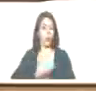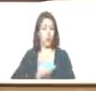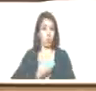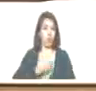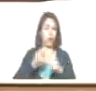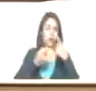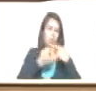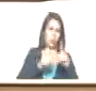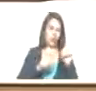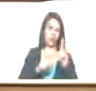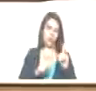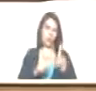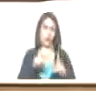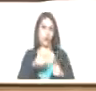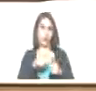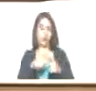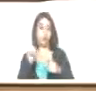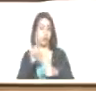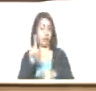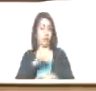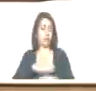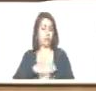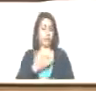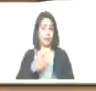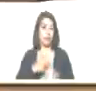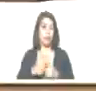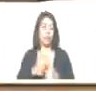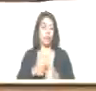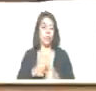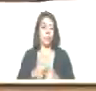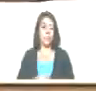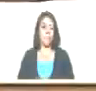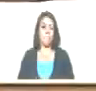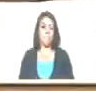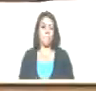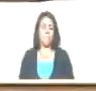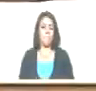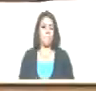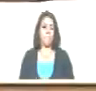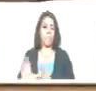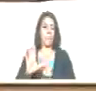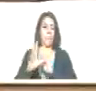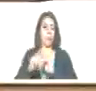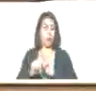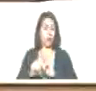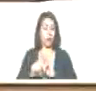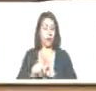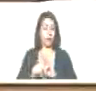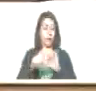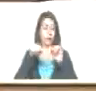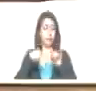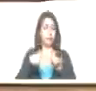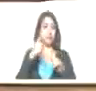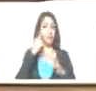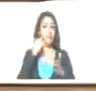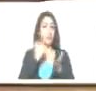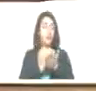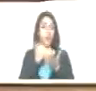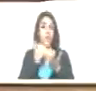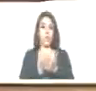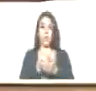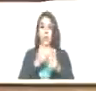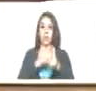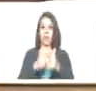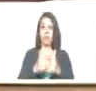no. Porque el que esté robando, y aquí hay pruebas fehacientes de eso, pues va a ir